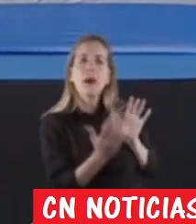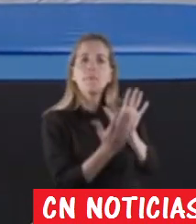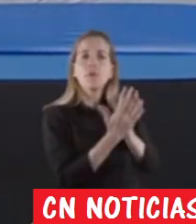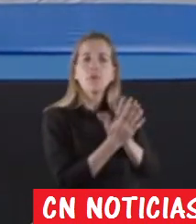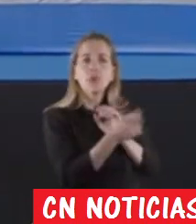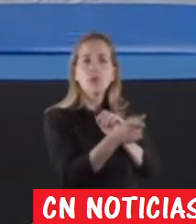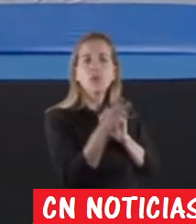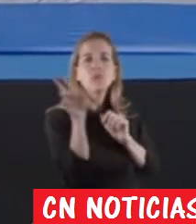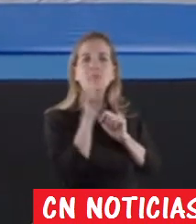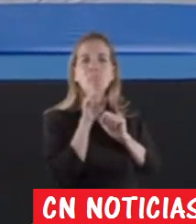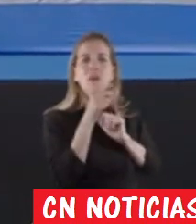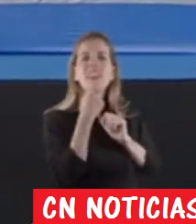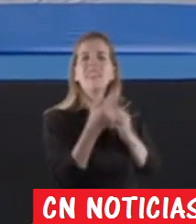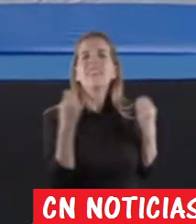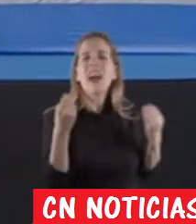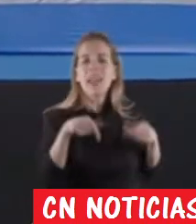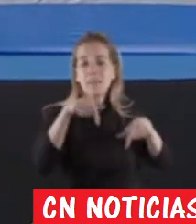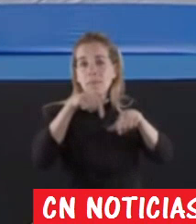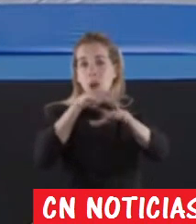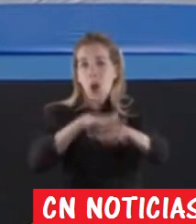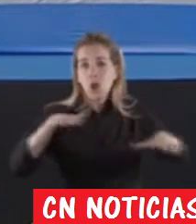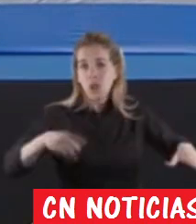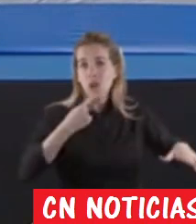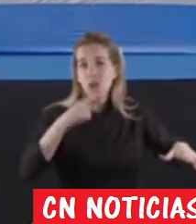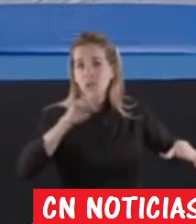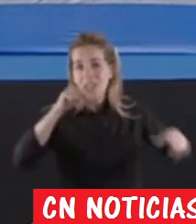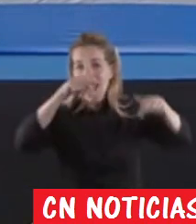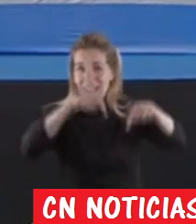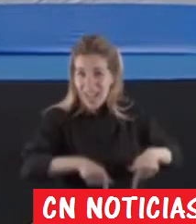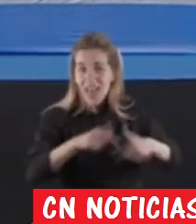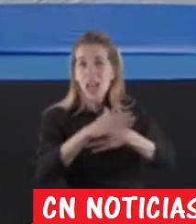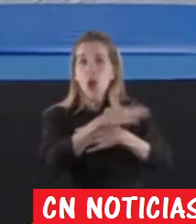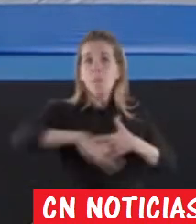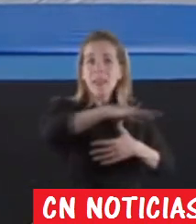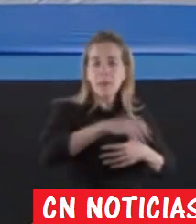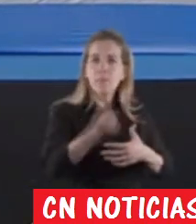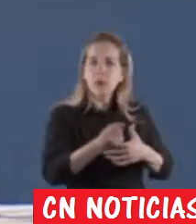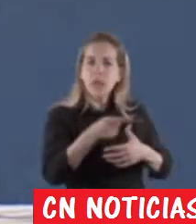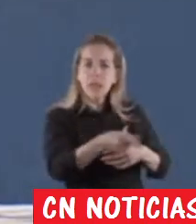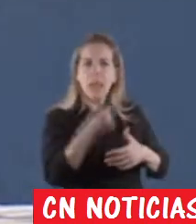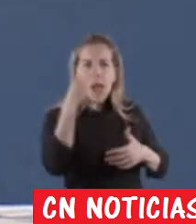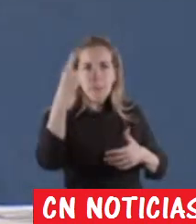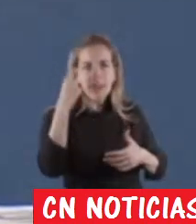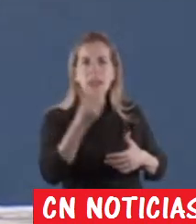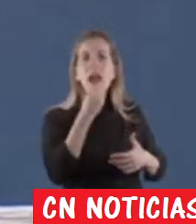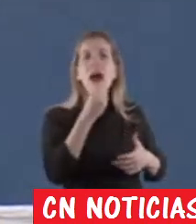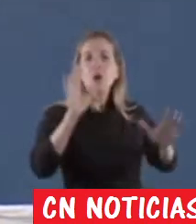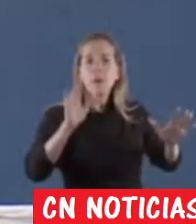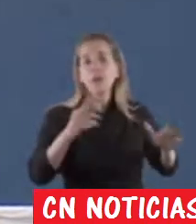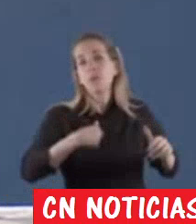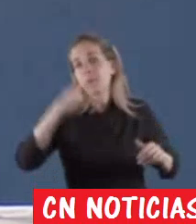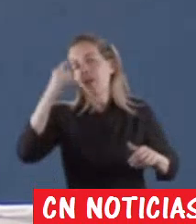decía que nuestros pibes y pibas de Lomas de Zamora tenían que aprender a comer. Y bueno, qué fácil, que le enseñen los docentes, decía